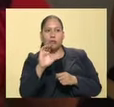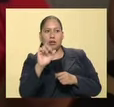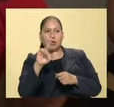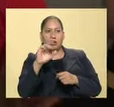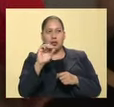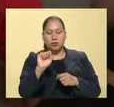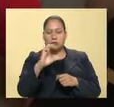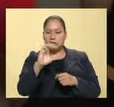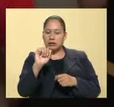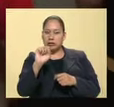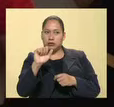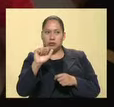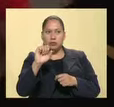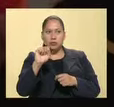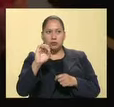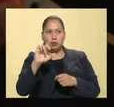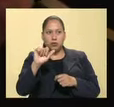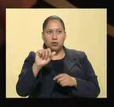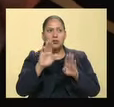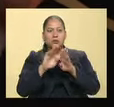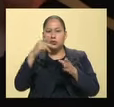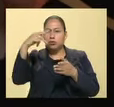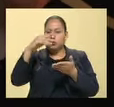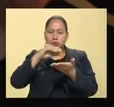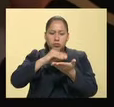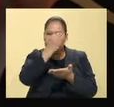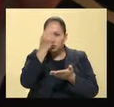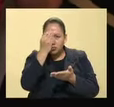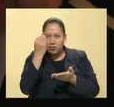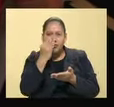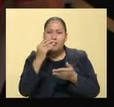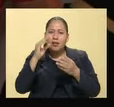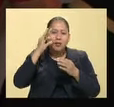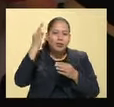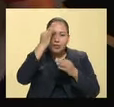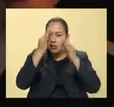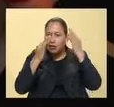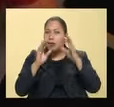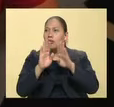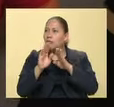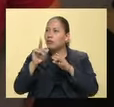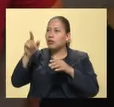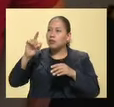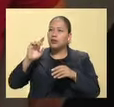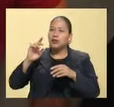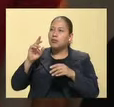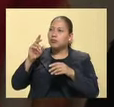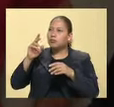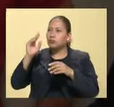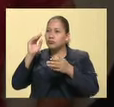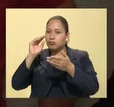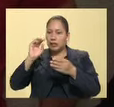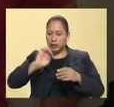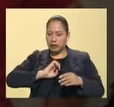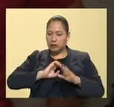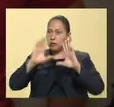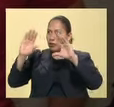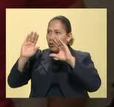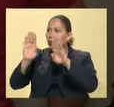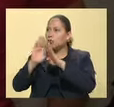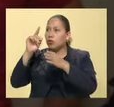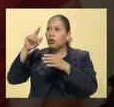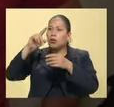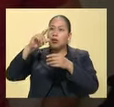hermosísimo, háblenos del diseño de tu maquillaje, porque también te están coachando para maquillarte, pero ¿cuáles son los colores